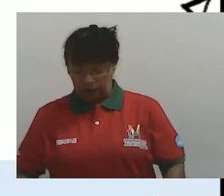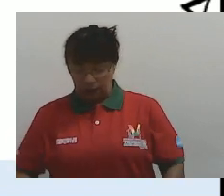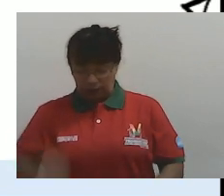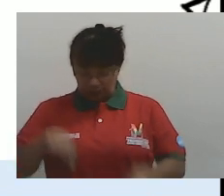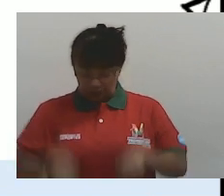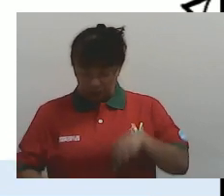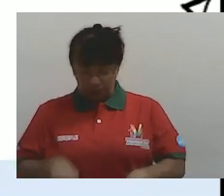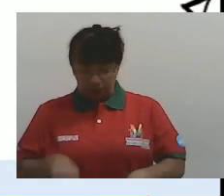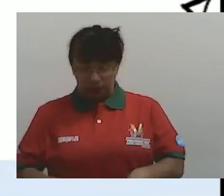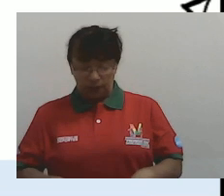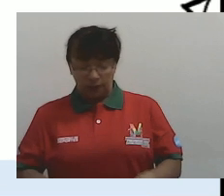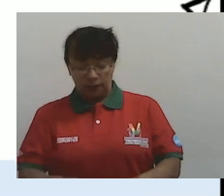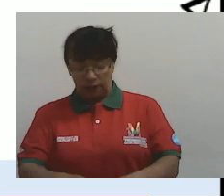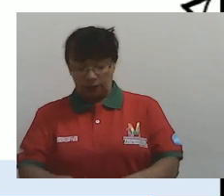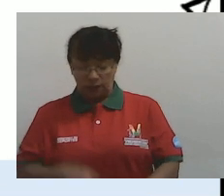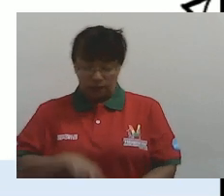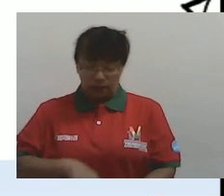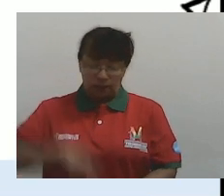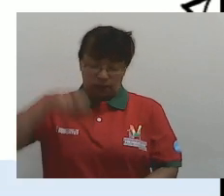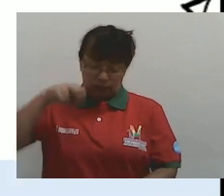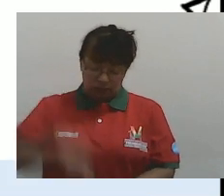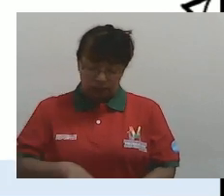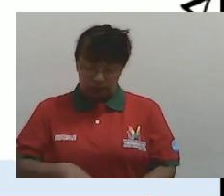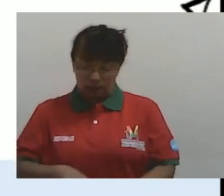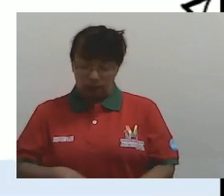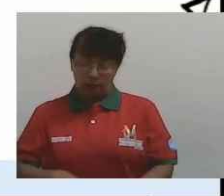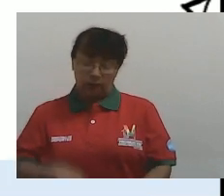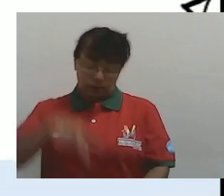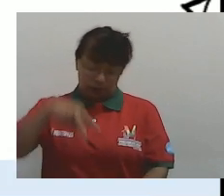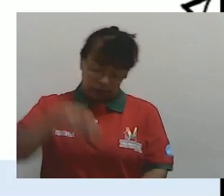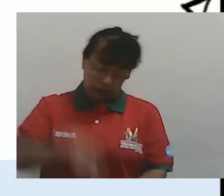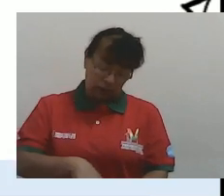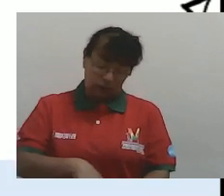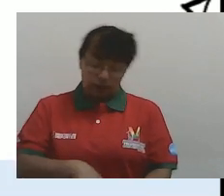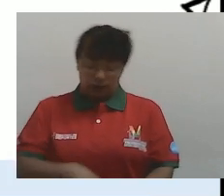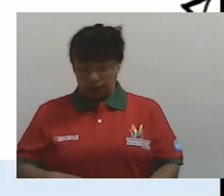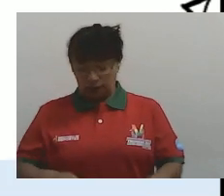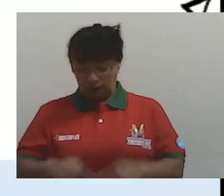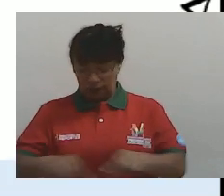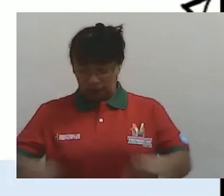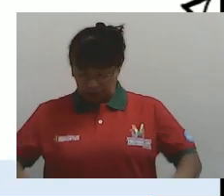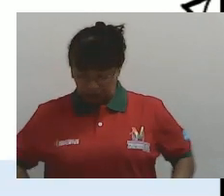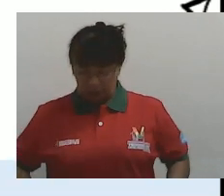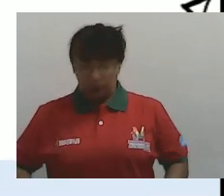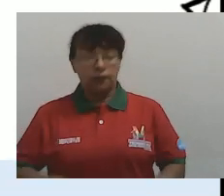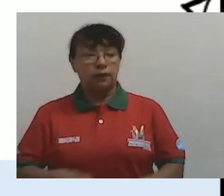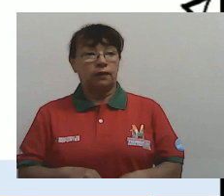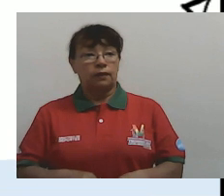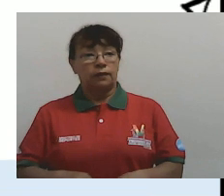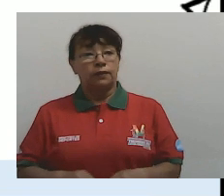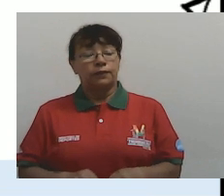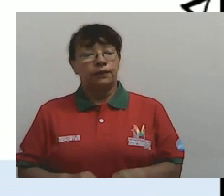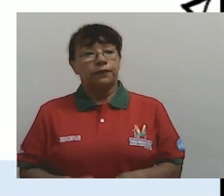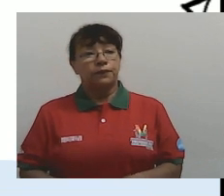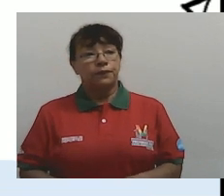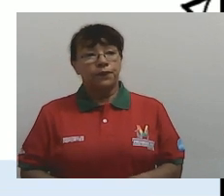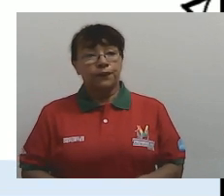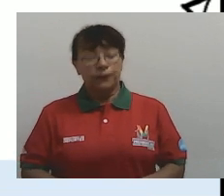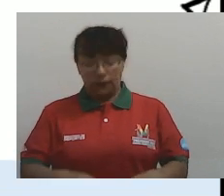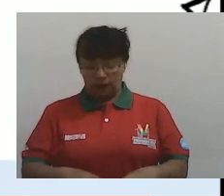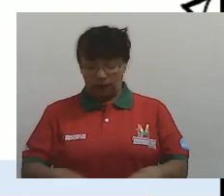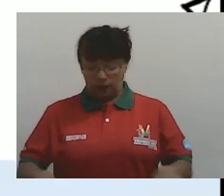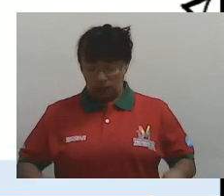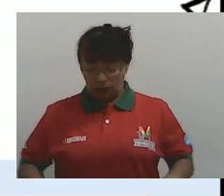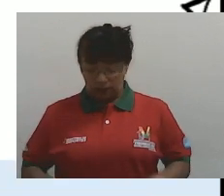el siguiente que va a venir a saltar se pare, se coloque para saltar en la misma posición, en